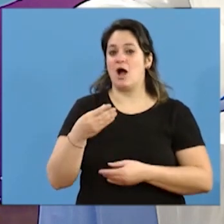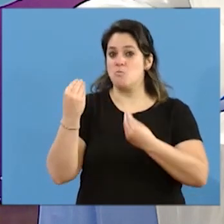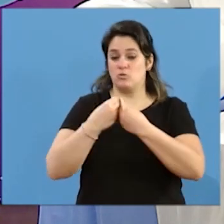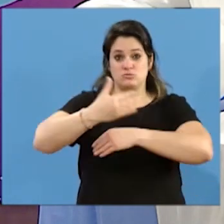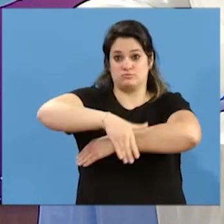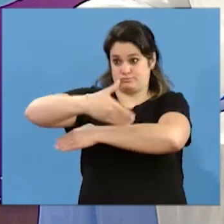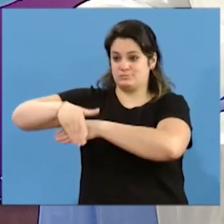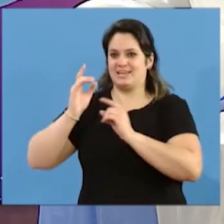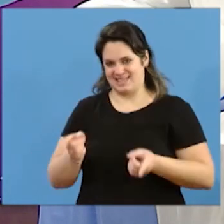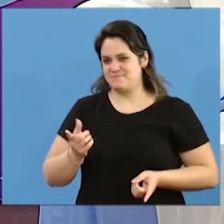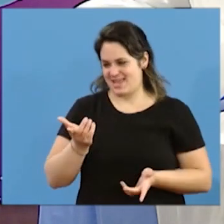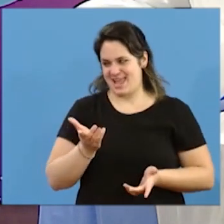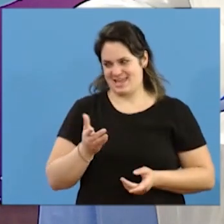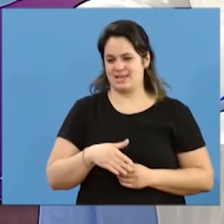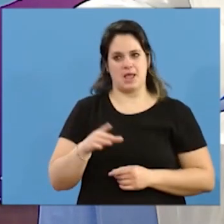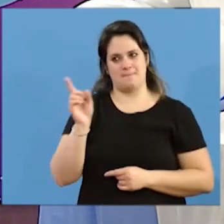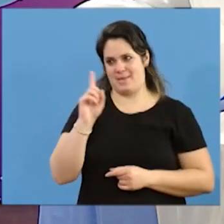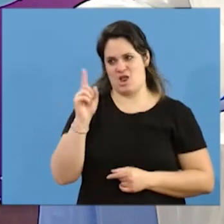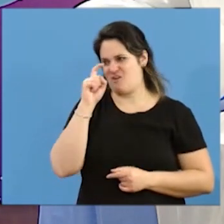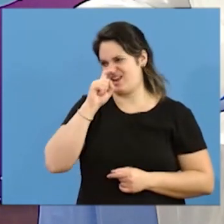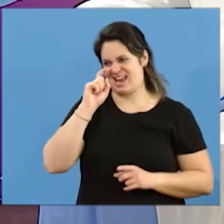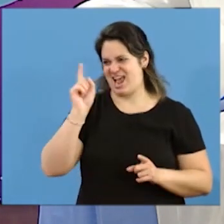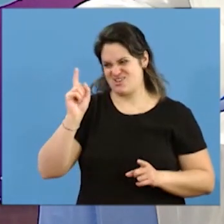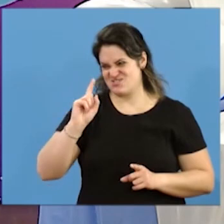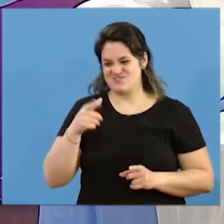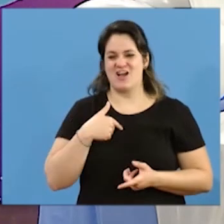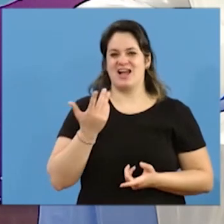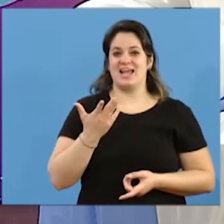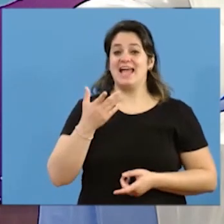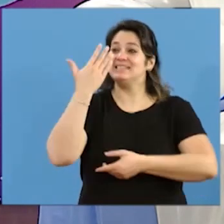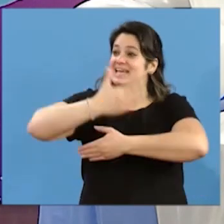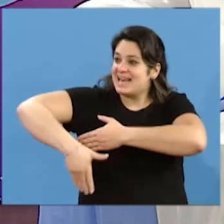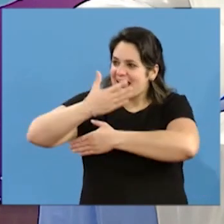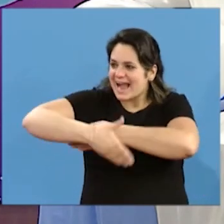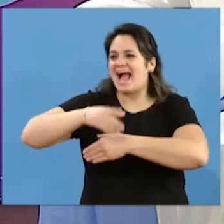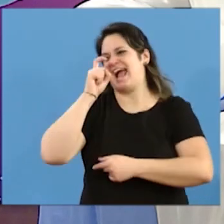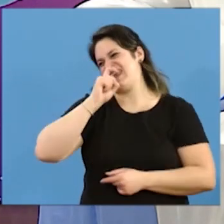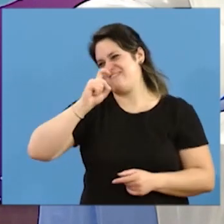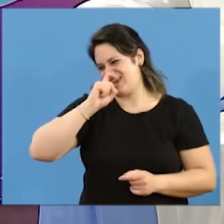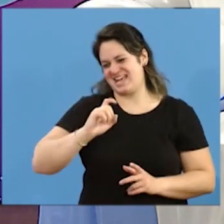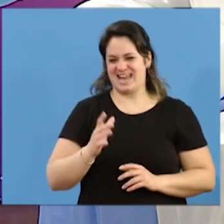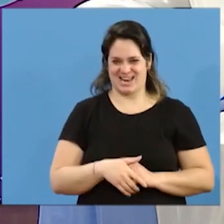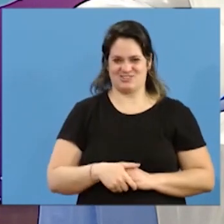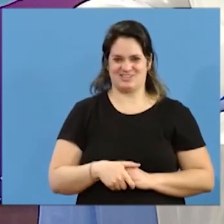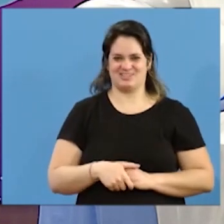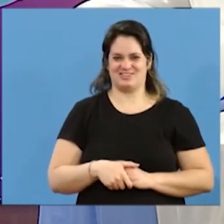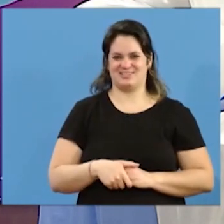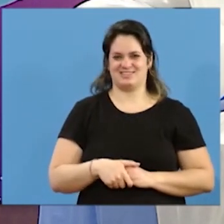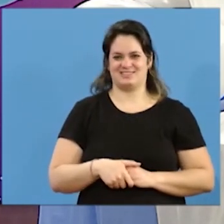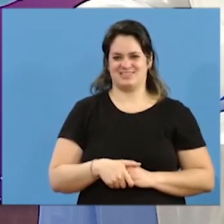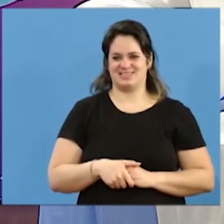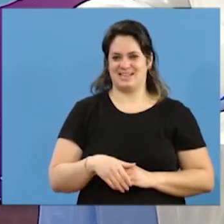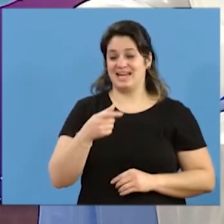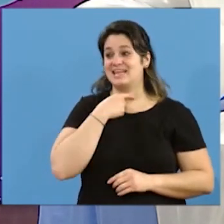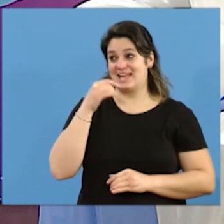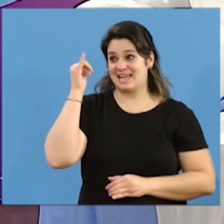calles más, pero ese no es Belgrano, esa es la calle Belgrano. ¿Querés que